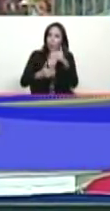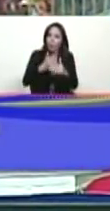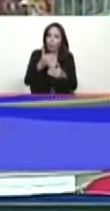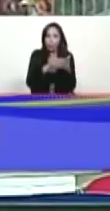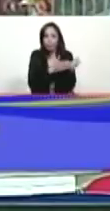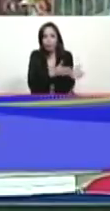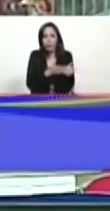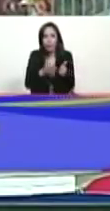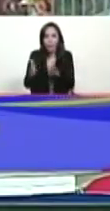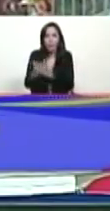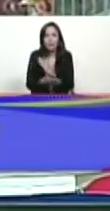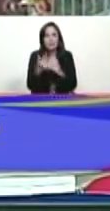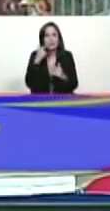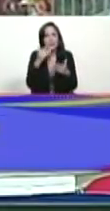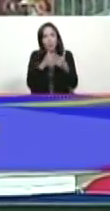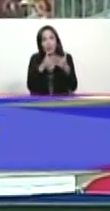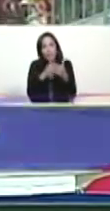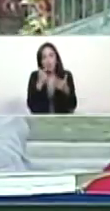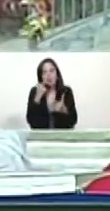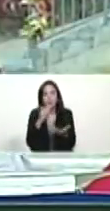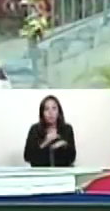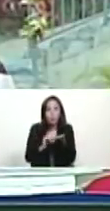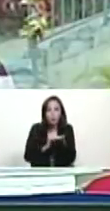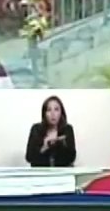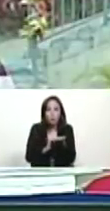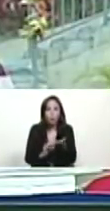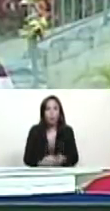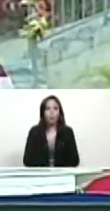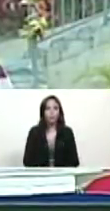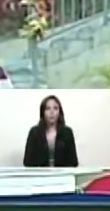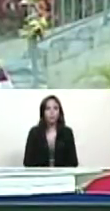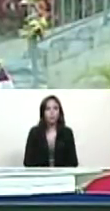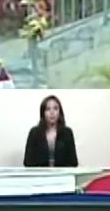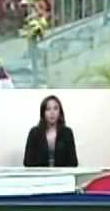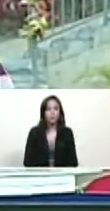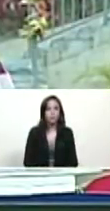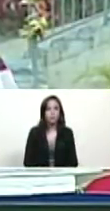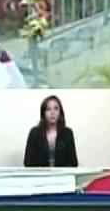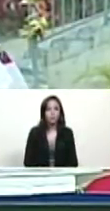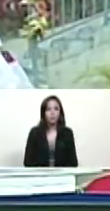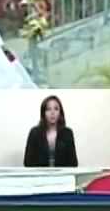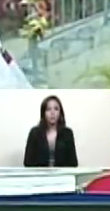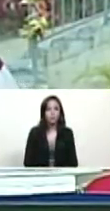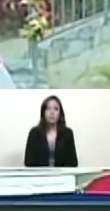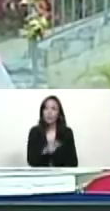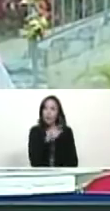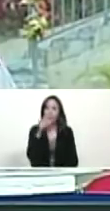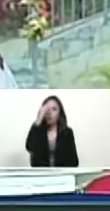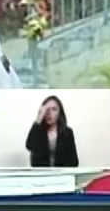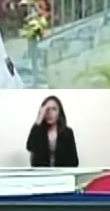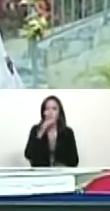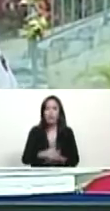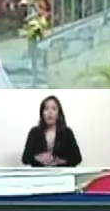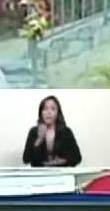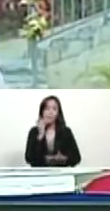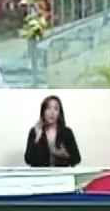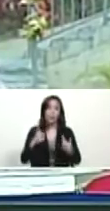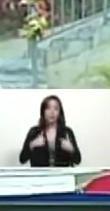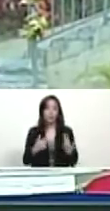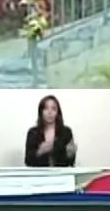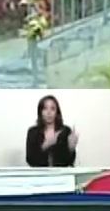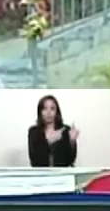luchando contra la indolencia. ¿Ustedes saben qué es la indolencia? La indolencia es alguien que tiene un cargo,